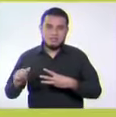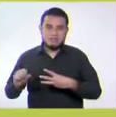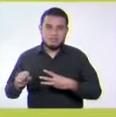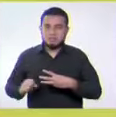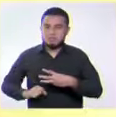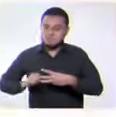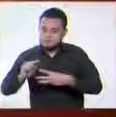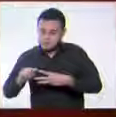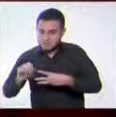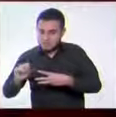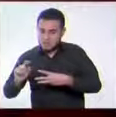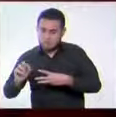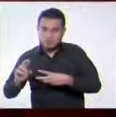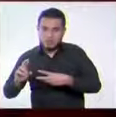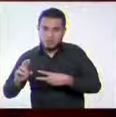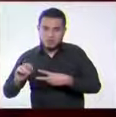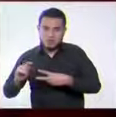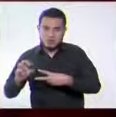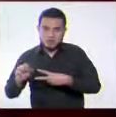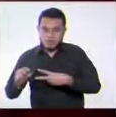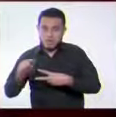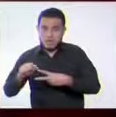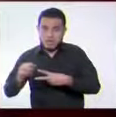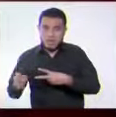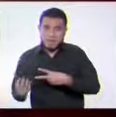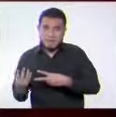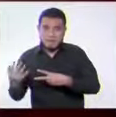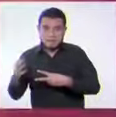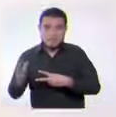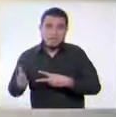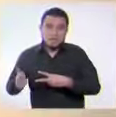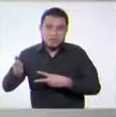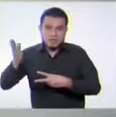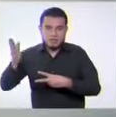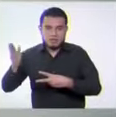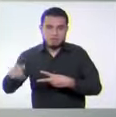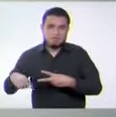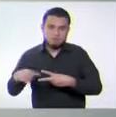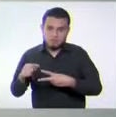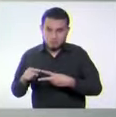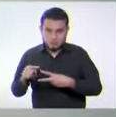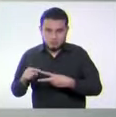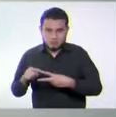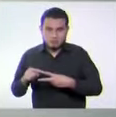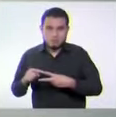esteroides son lípidos presentes en las plantas y animales. Entre los principales